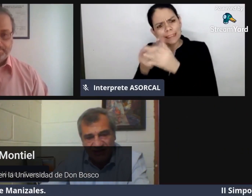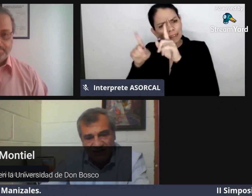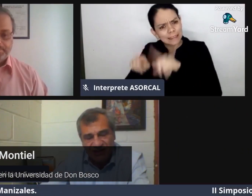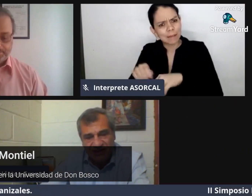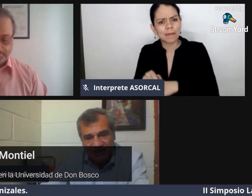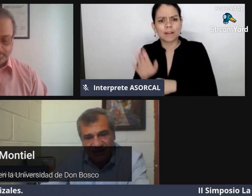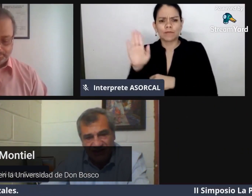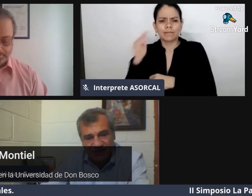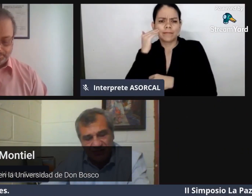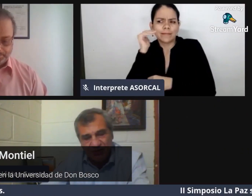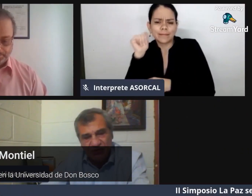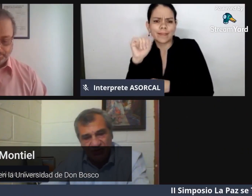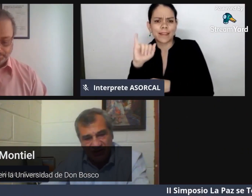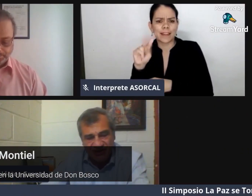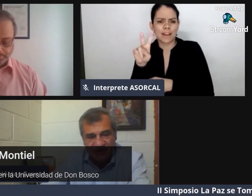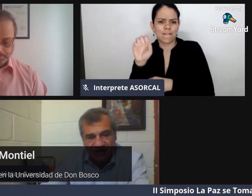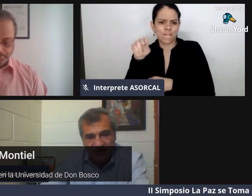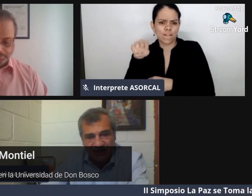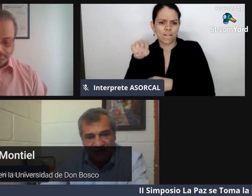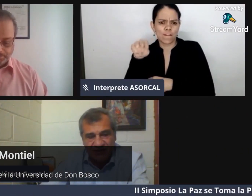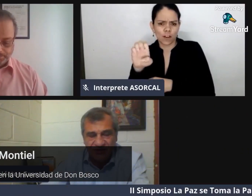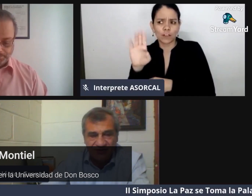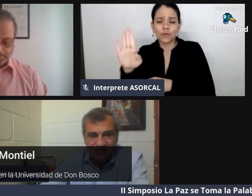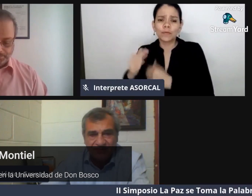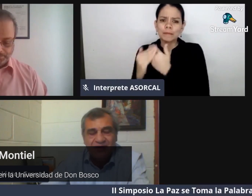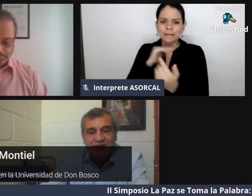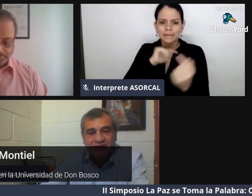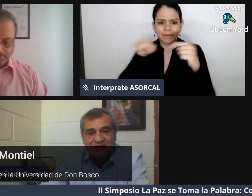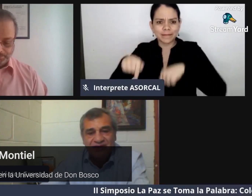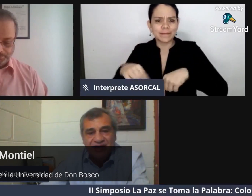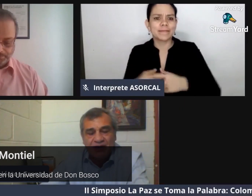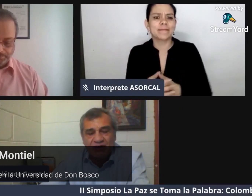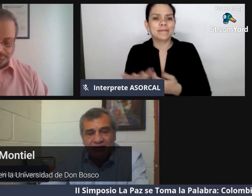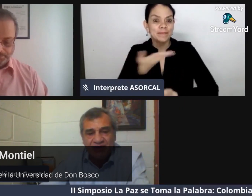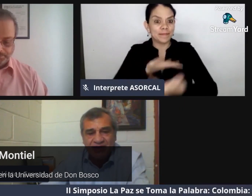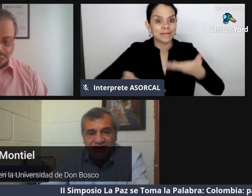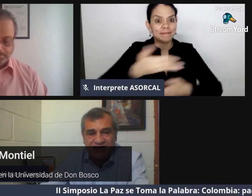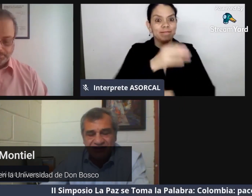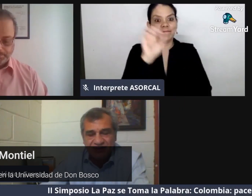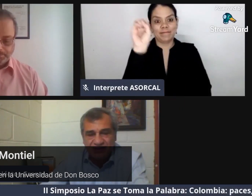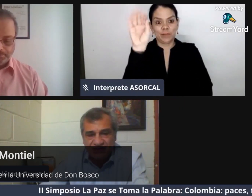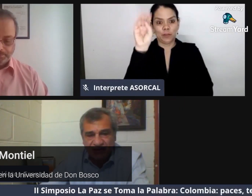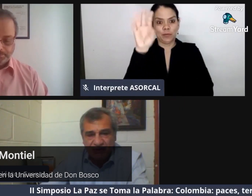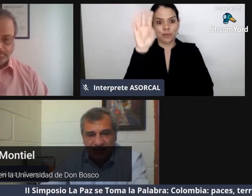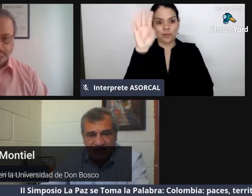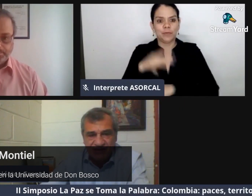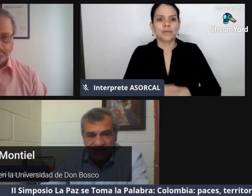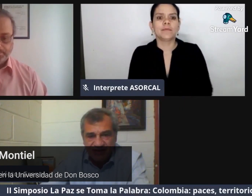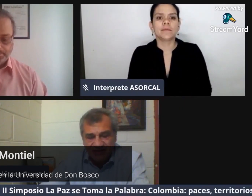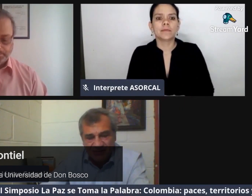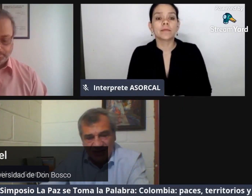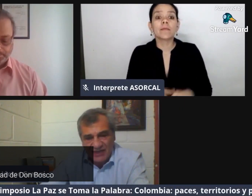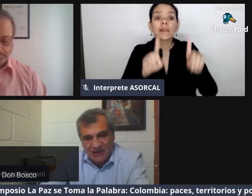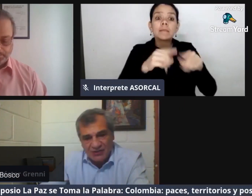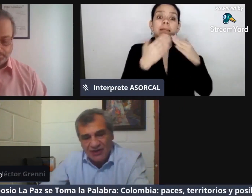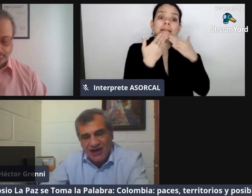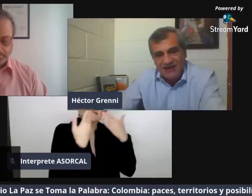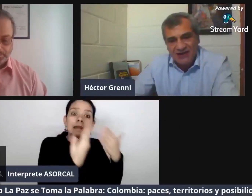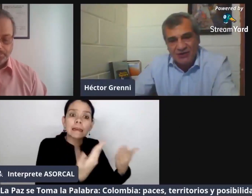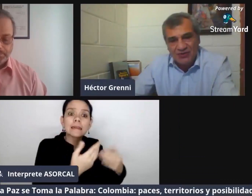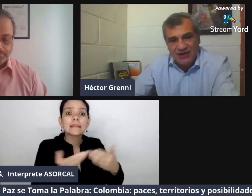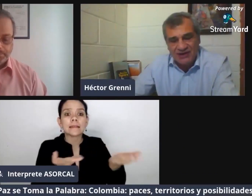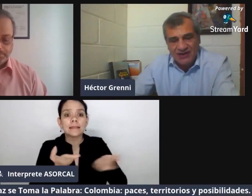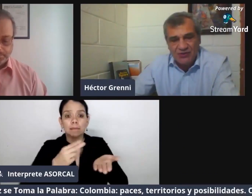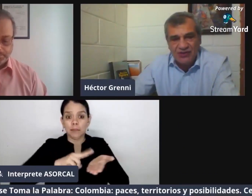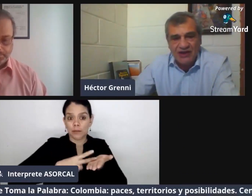presencia aquí en este simposio y en esta tarde de hoy. Agradezco también a nuestras intérpretes de Azorcal